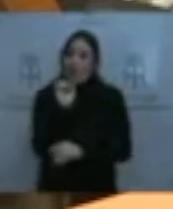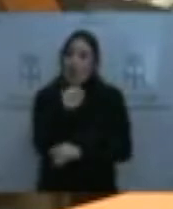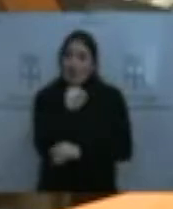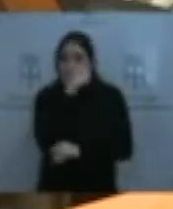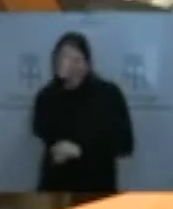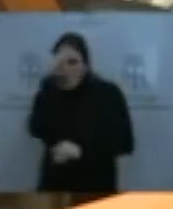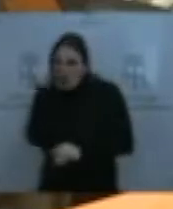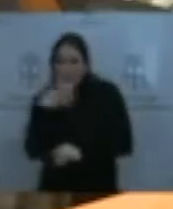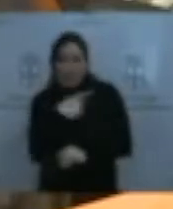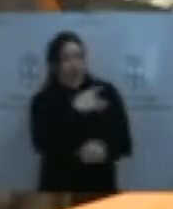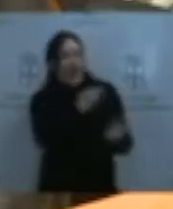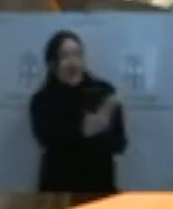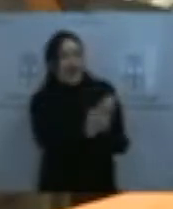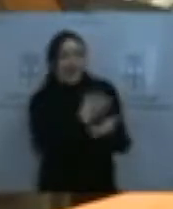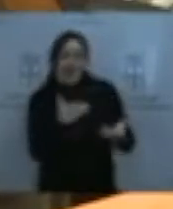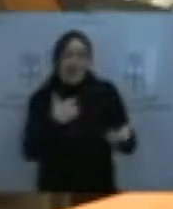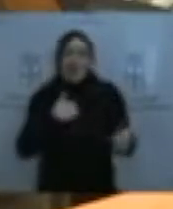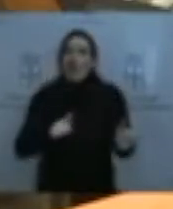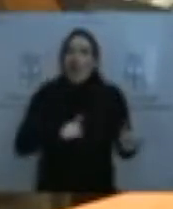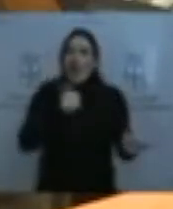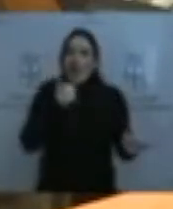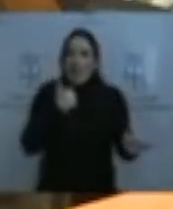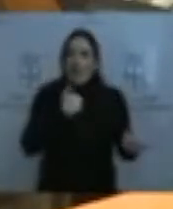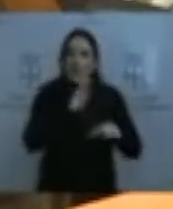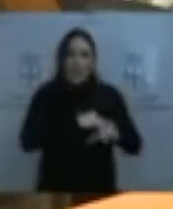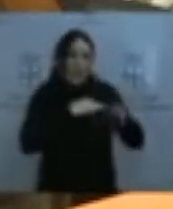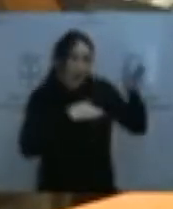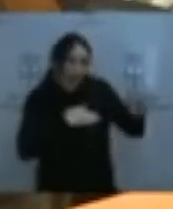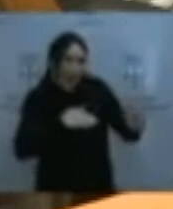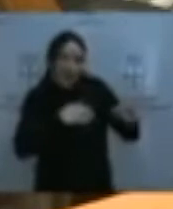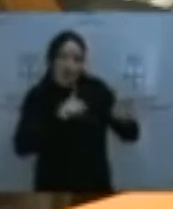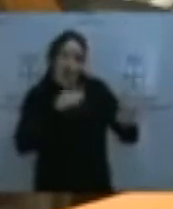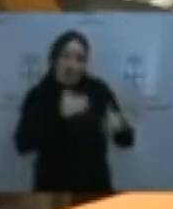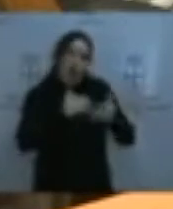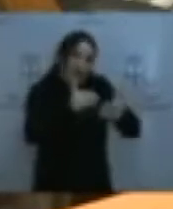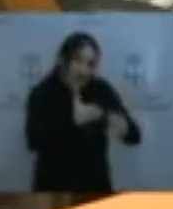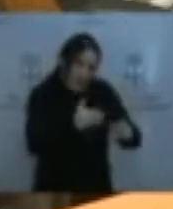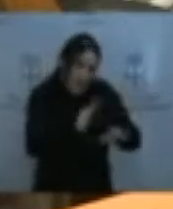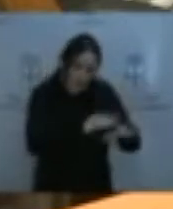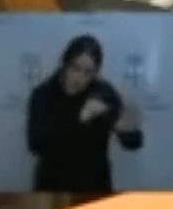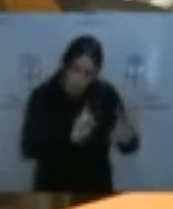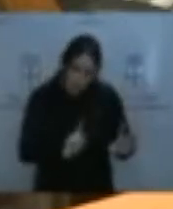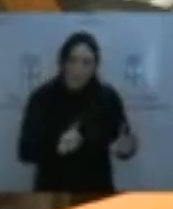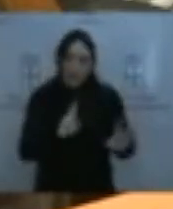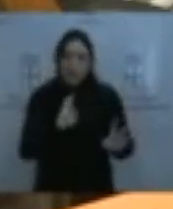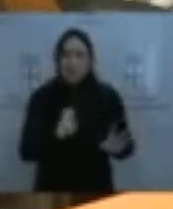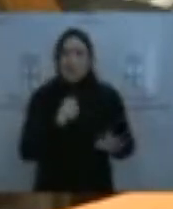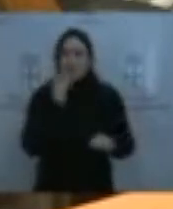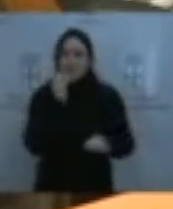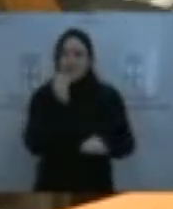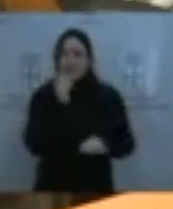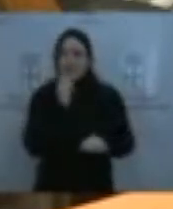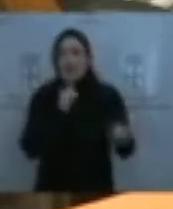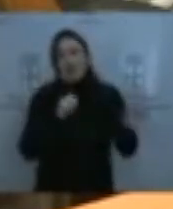voy a, ya se ríe, no voy a aprovechar para echarle en cara que la culpa es suya por la prórroga presupuestaria, pero debería.